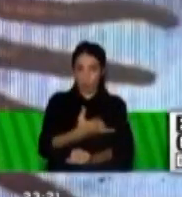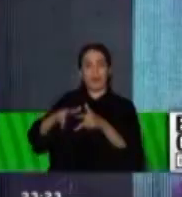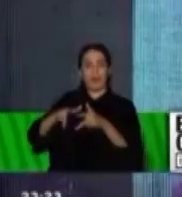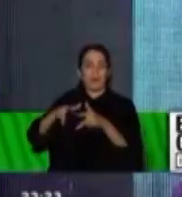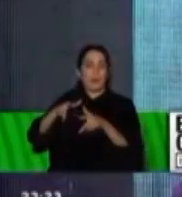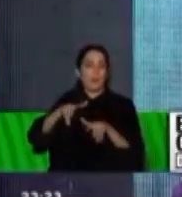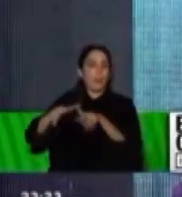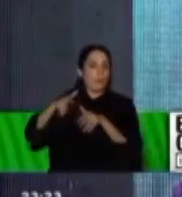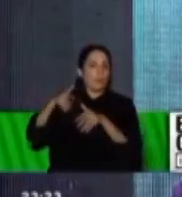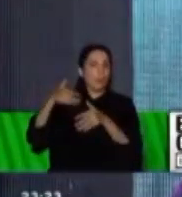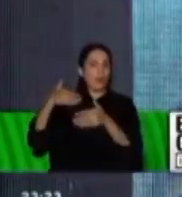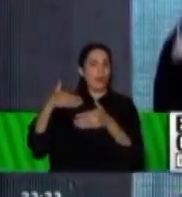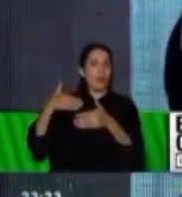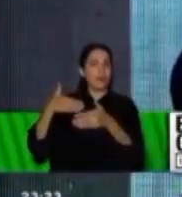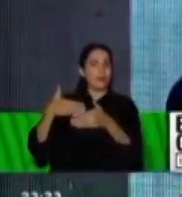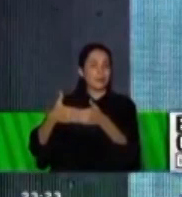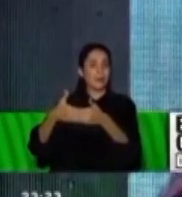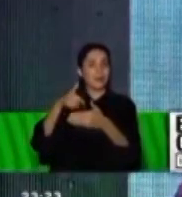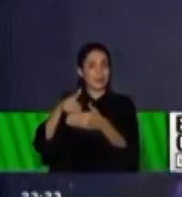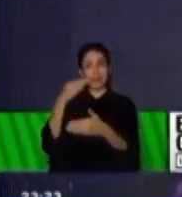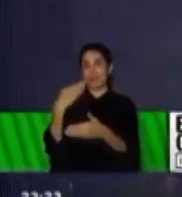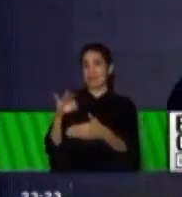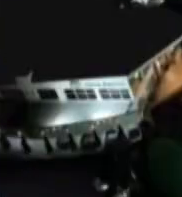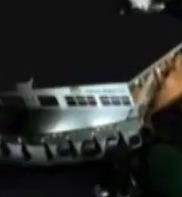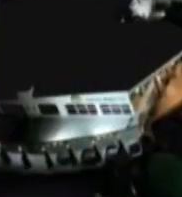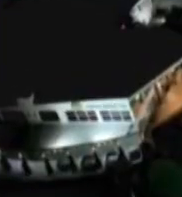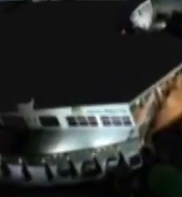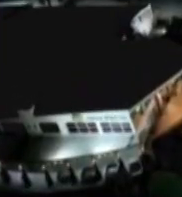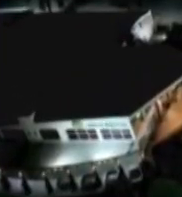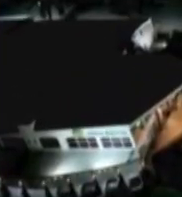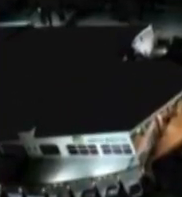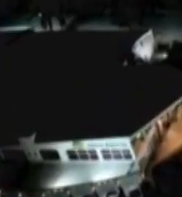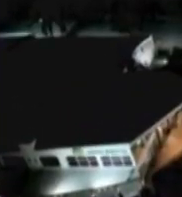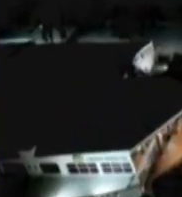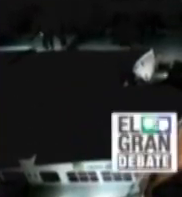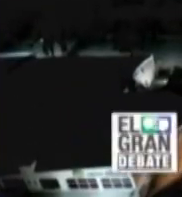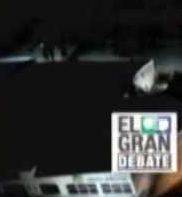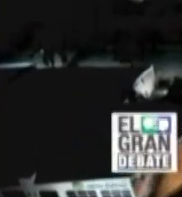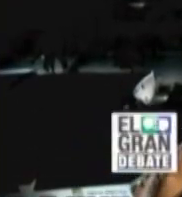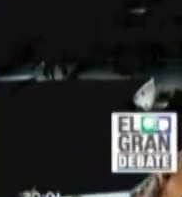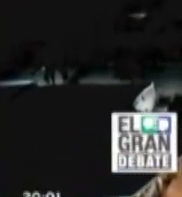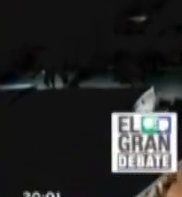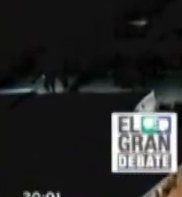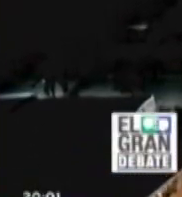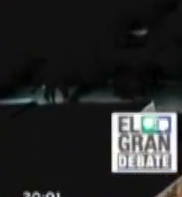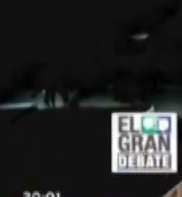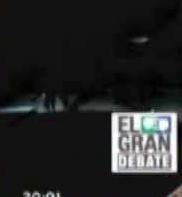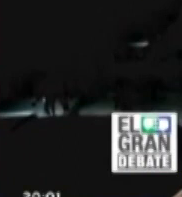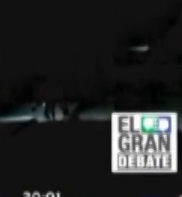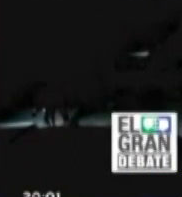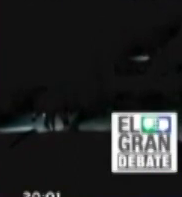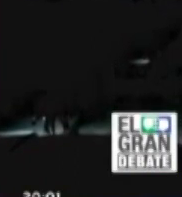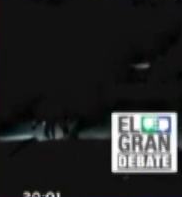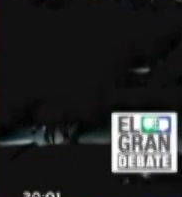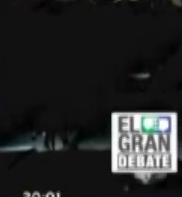digamos, muchas políticas públicas o muchas promesas, si querés, para rendir cuentas en los términos que decís vos. Y por el otro lado también tenemos